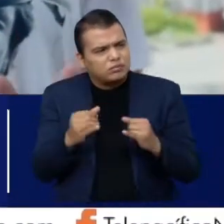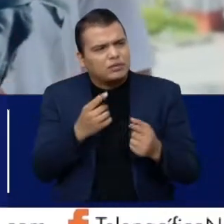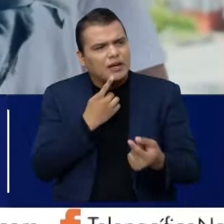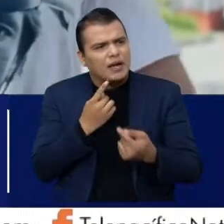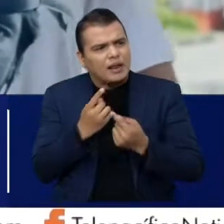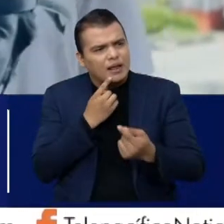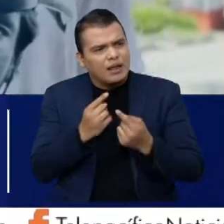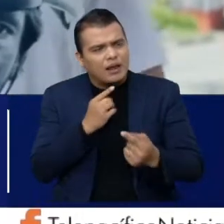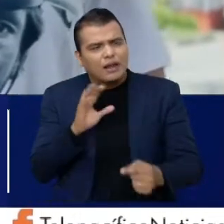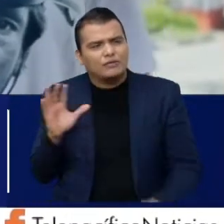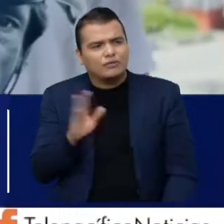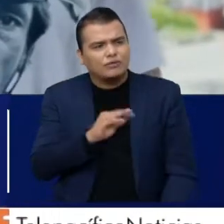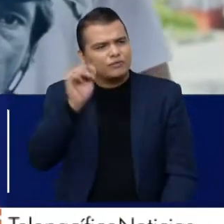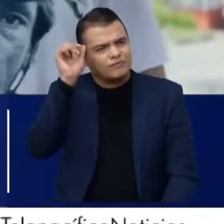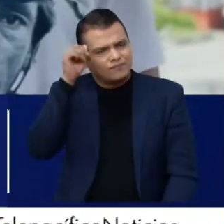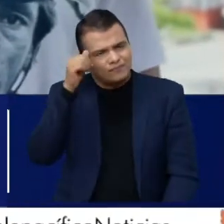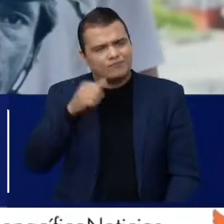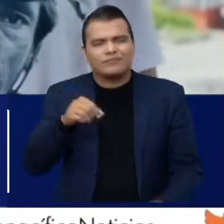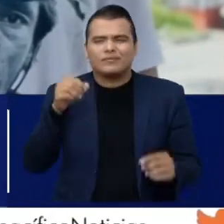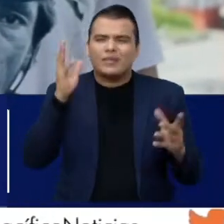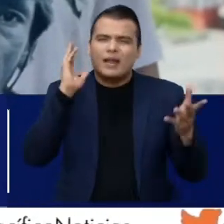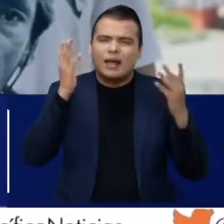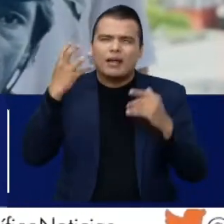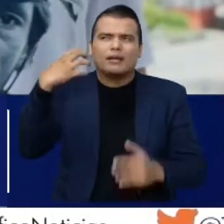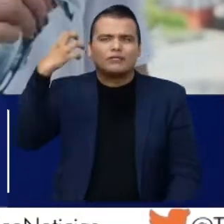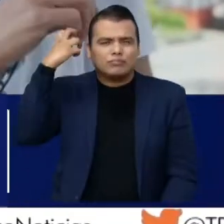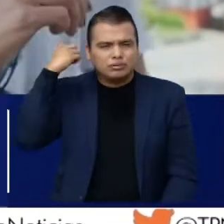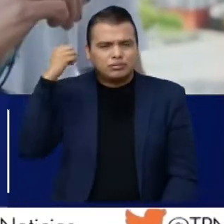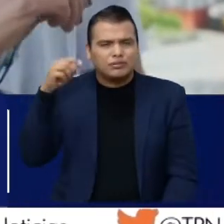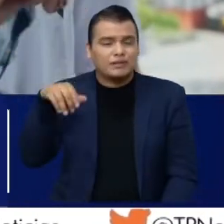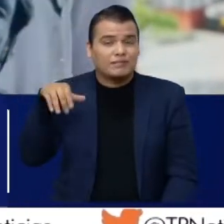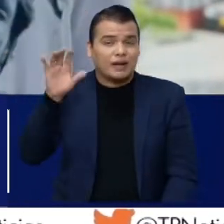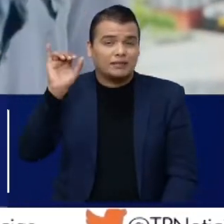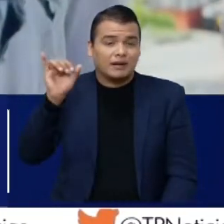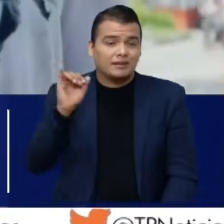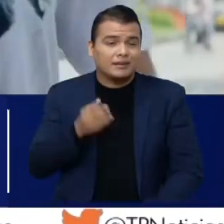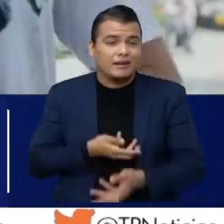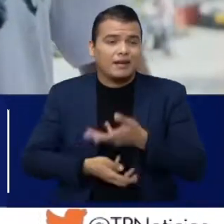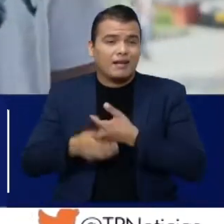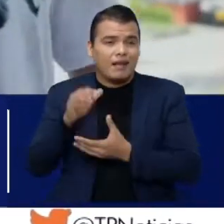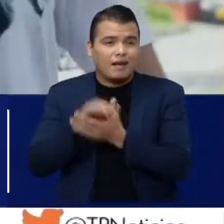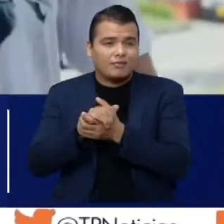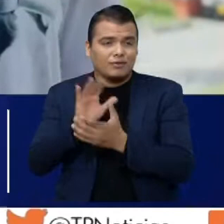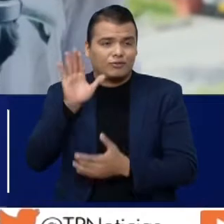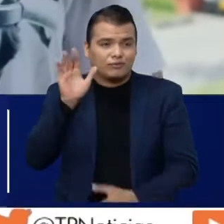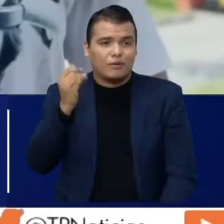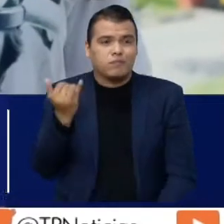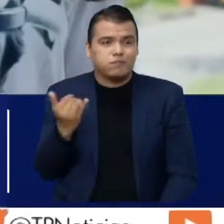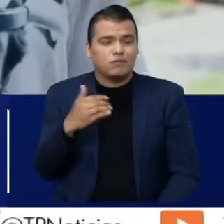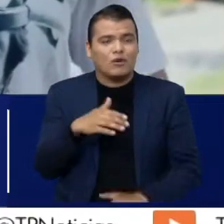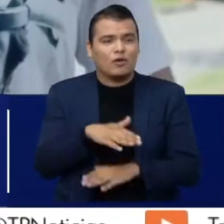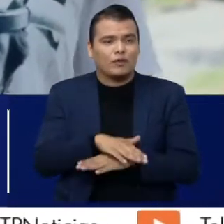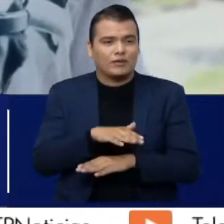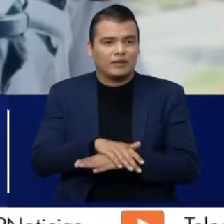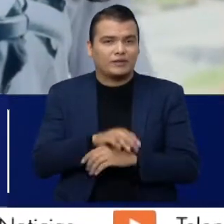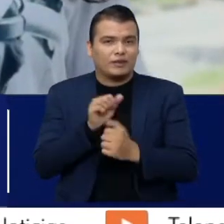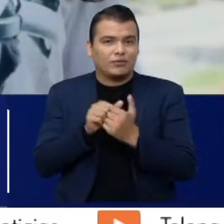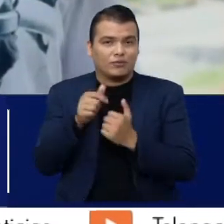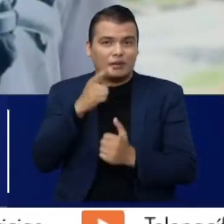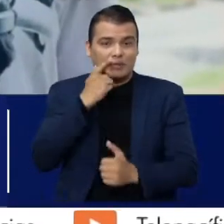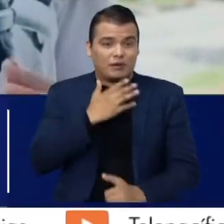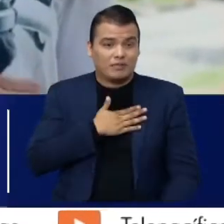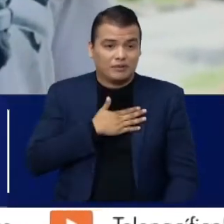todos los amigos, ese era el tertuliadero, digamos que el parche de todos los amigos en las tardes para ir a escuchar a mi papá